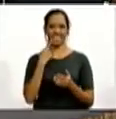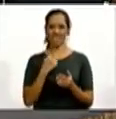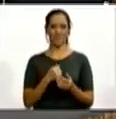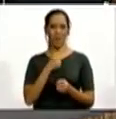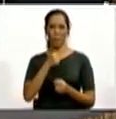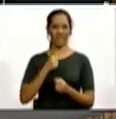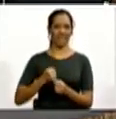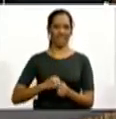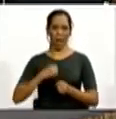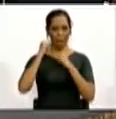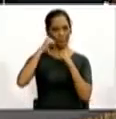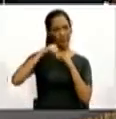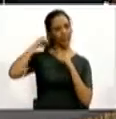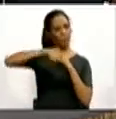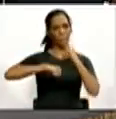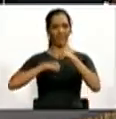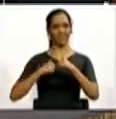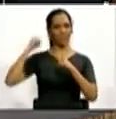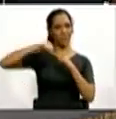¿verdad?